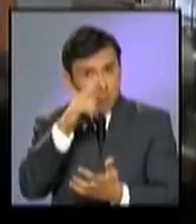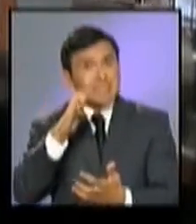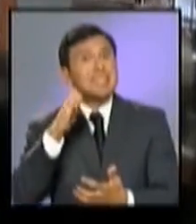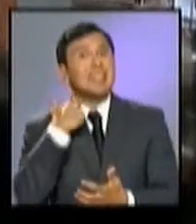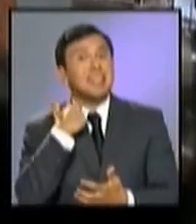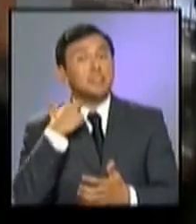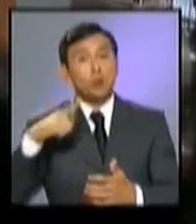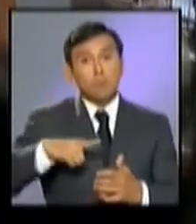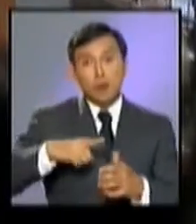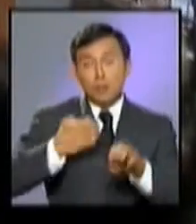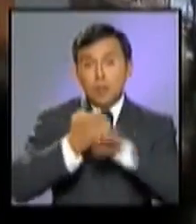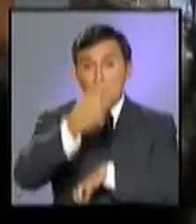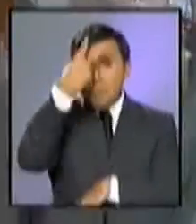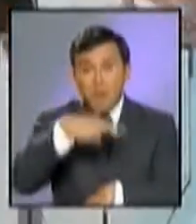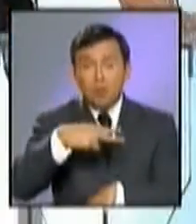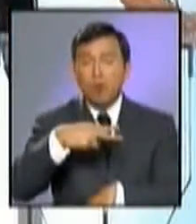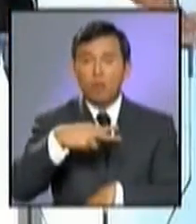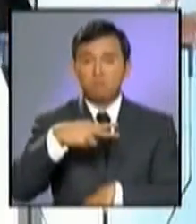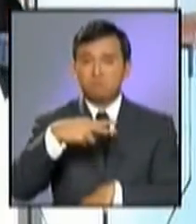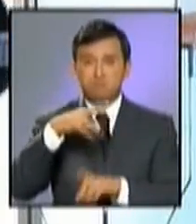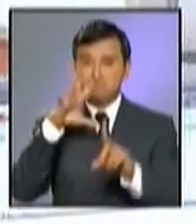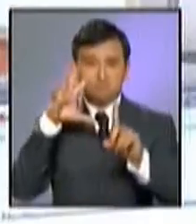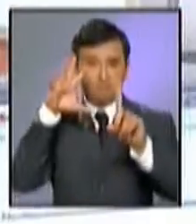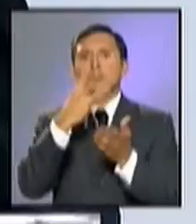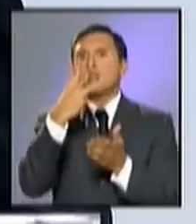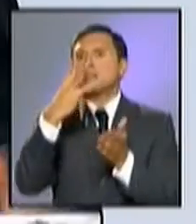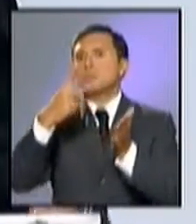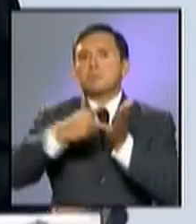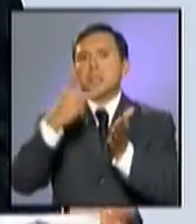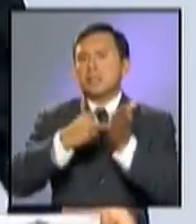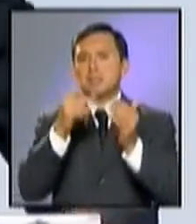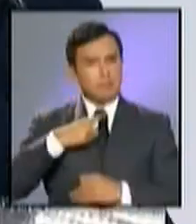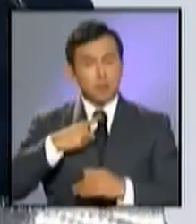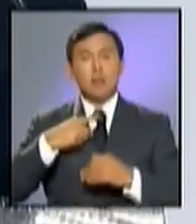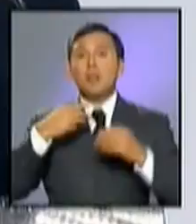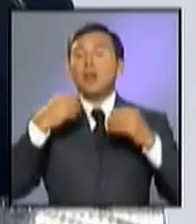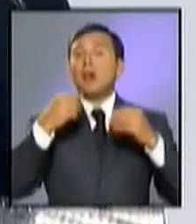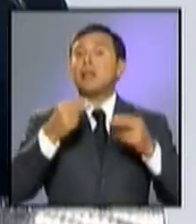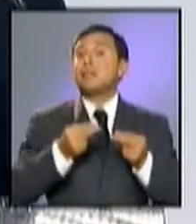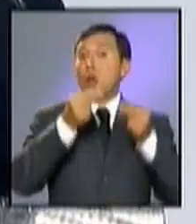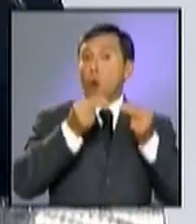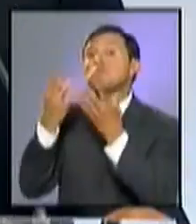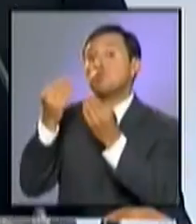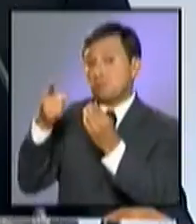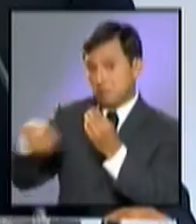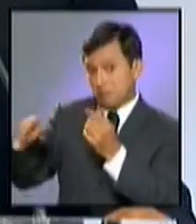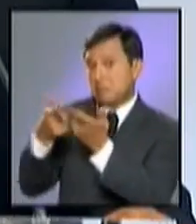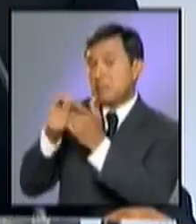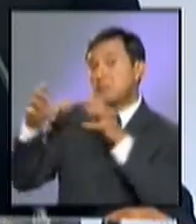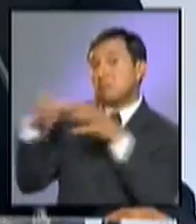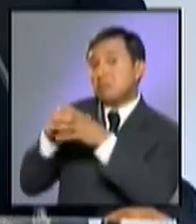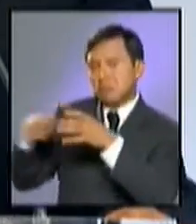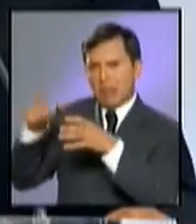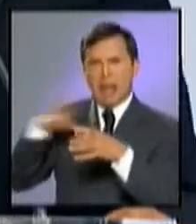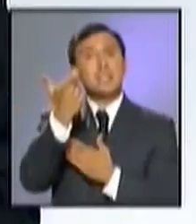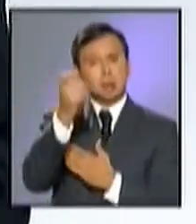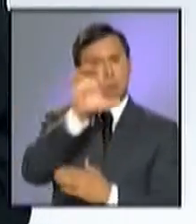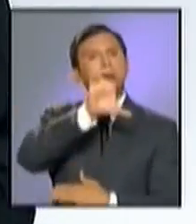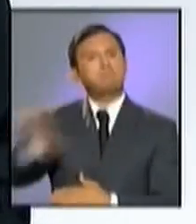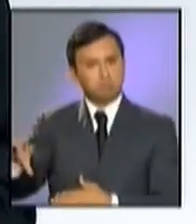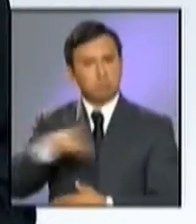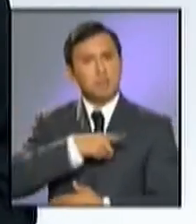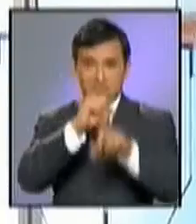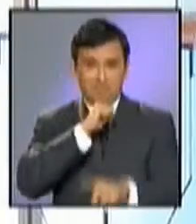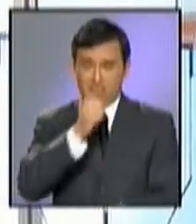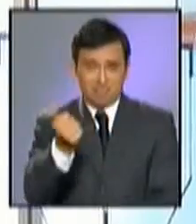Todo está listo para que a partir de las 18 horas, tiempo de Sonora, Enrique Peña Nieto, Josefina Vázquez Mota, Andrés Manuel López Obrador y